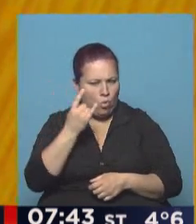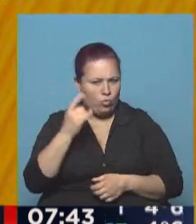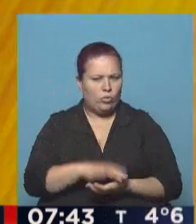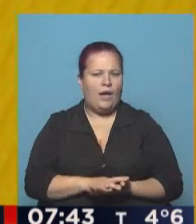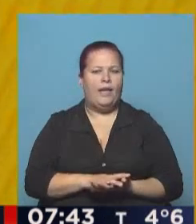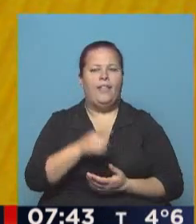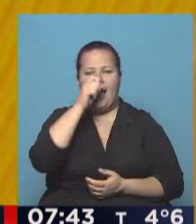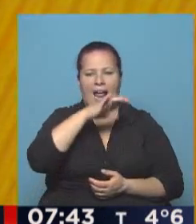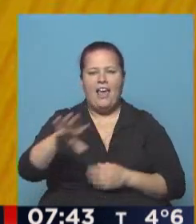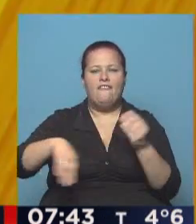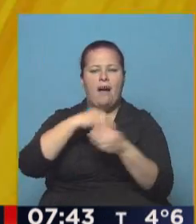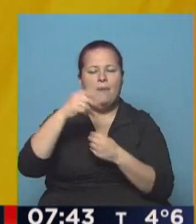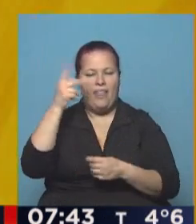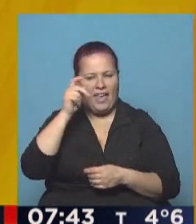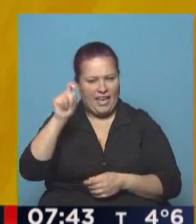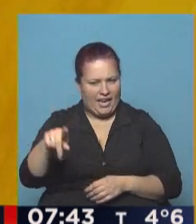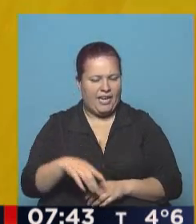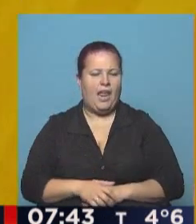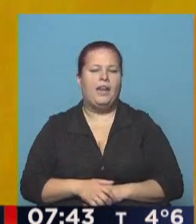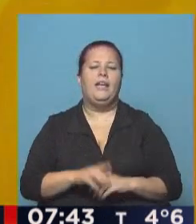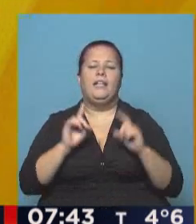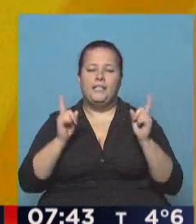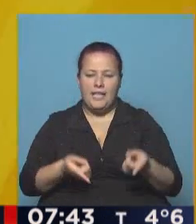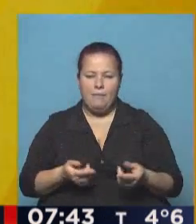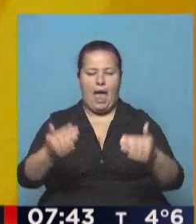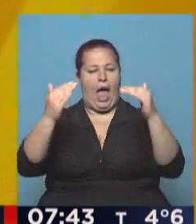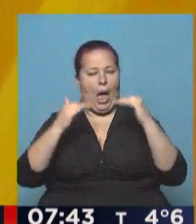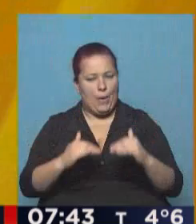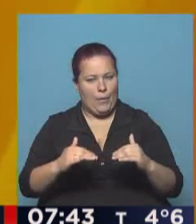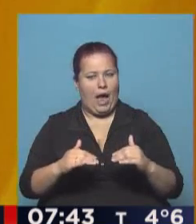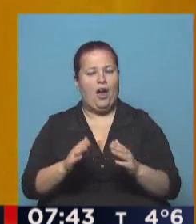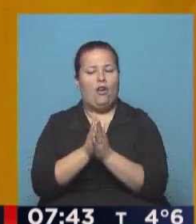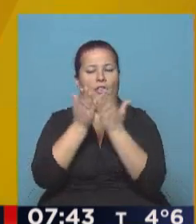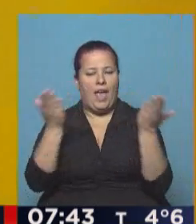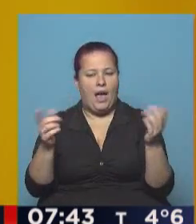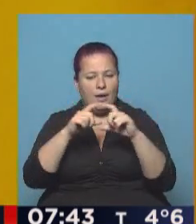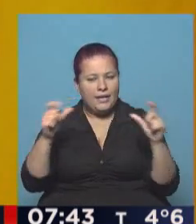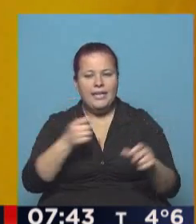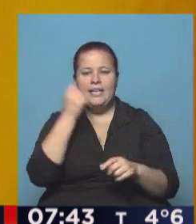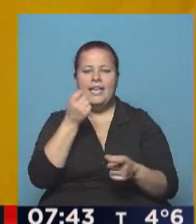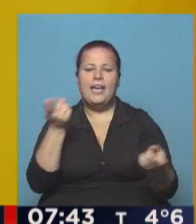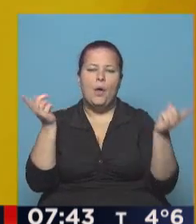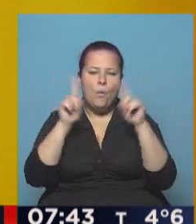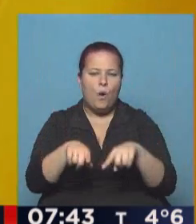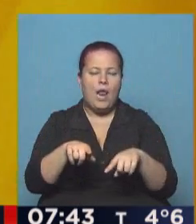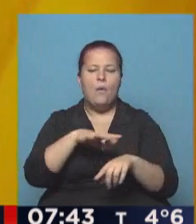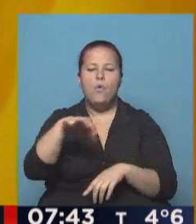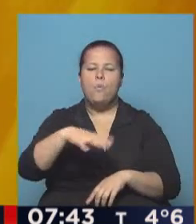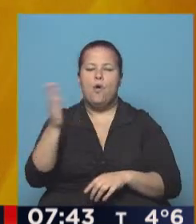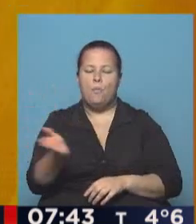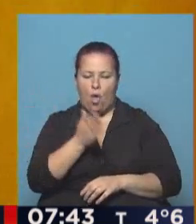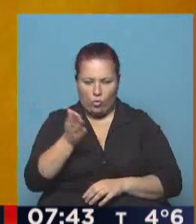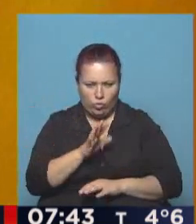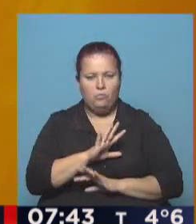del jardinero de la familia Kirchner. También, un poquito más abajo, en la portada apuestan a reconvertir sectores productivos.